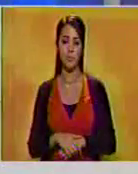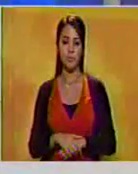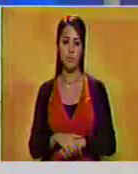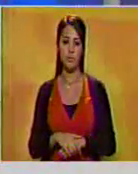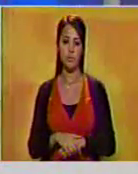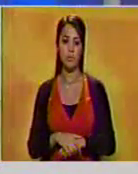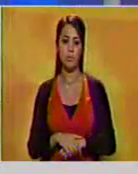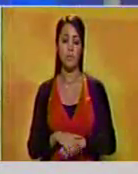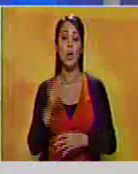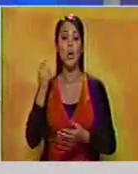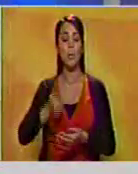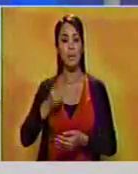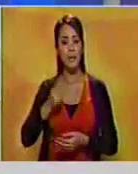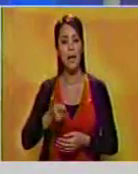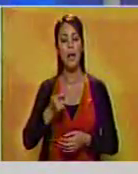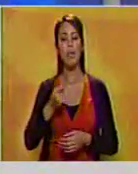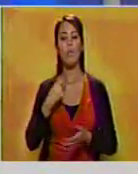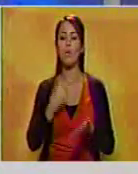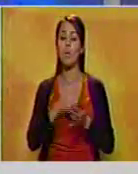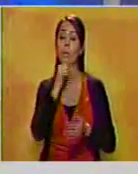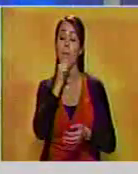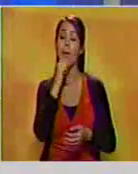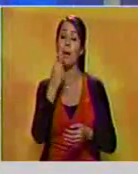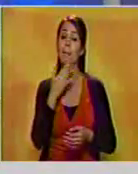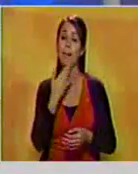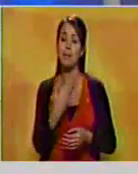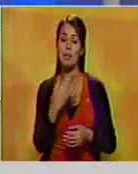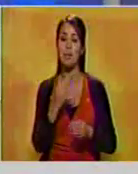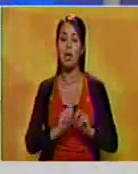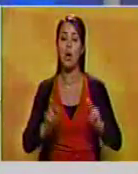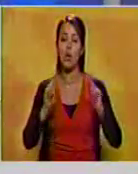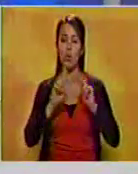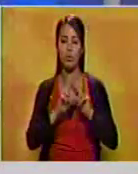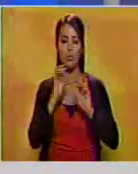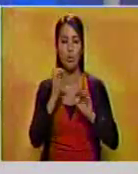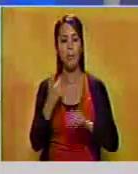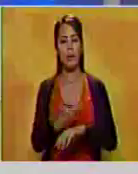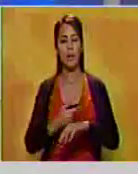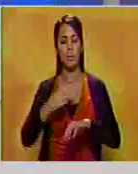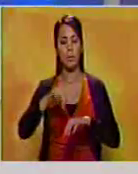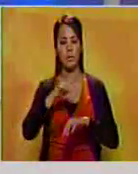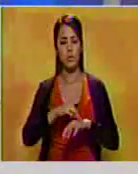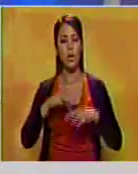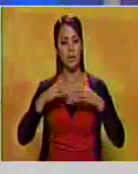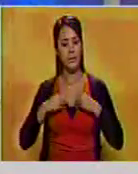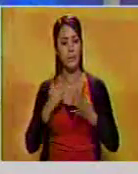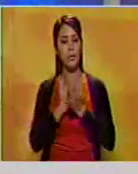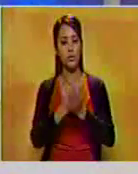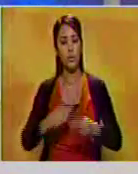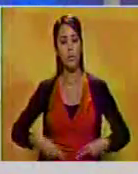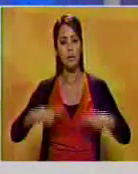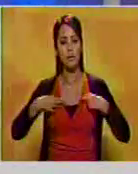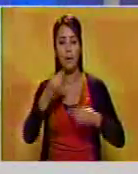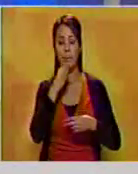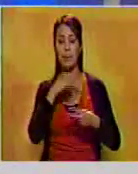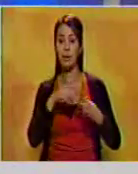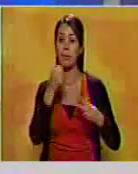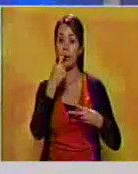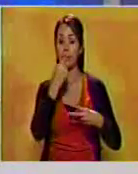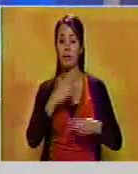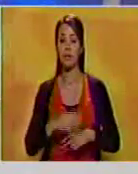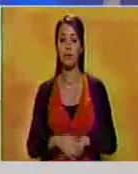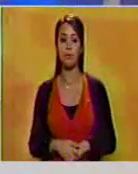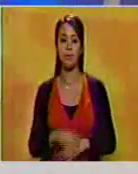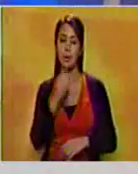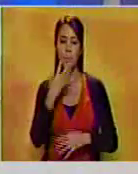jubilados y pensionados exigen a la organización de naciones unidas en venezuela mediar para que el gobierno nacional acepte la ayuda humanitaria de alimentos y medicamentos que